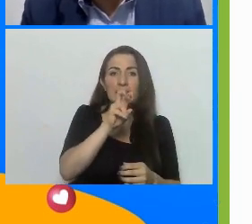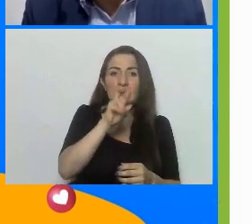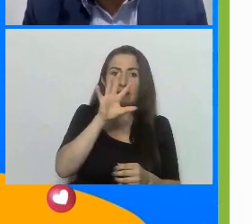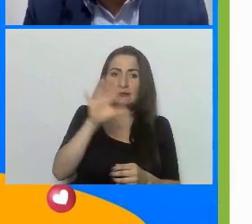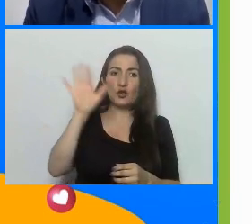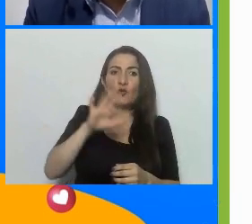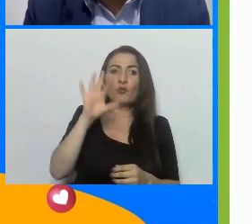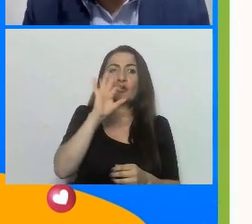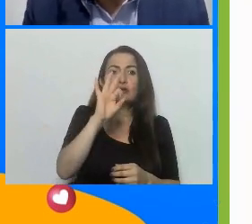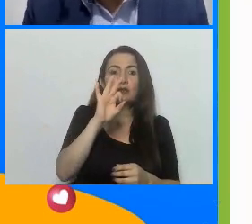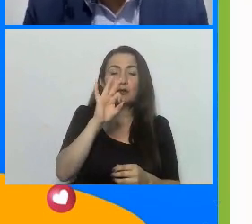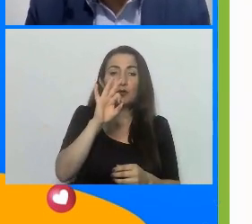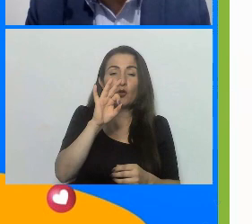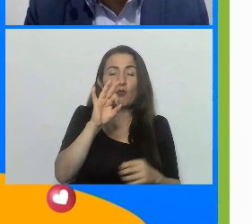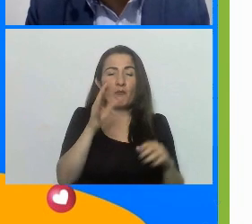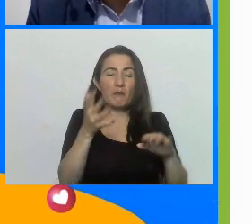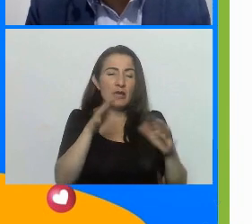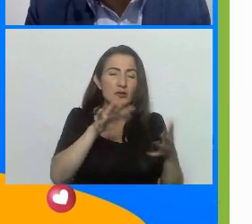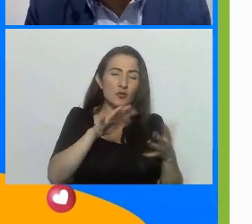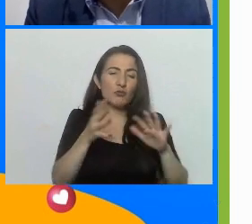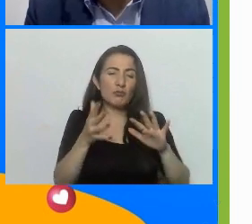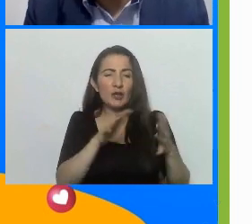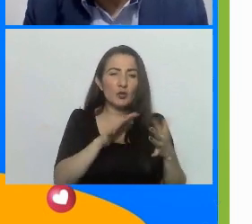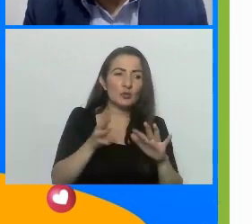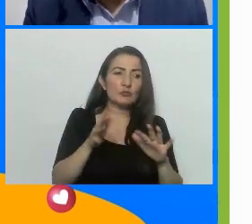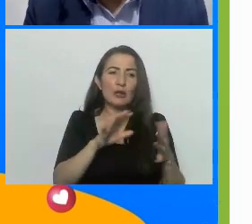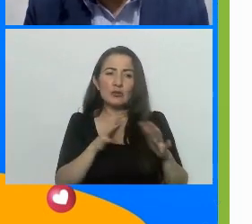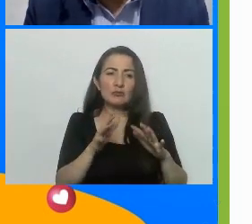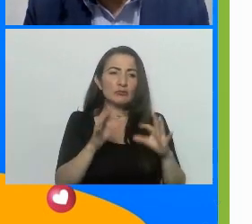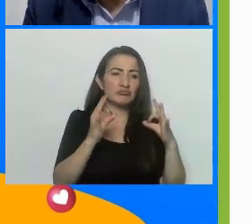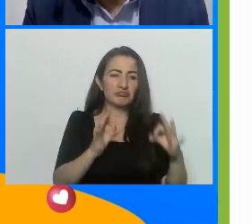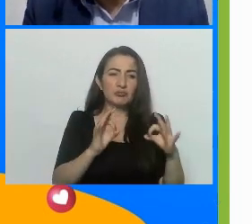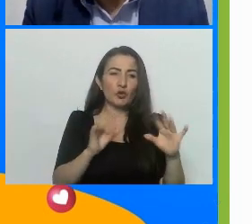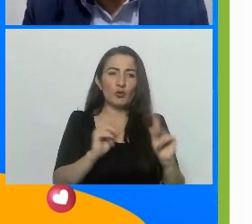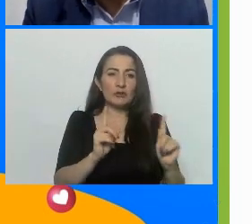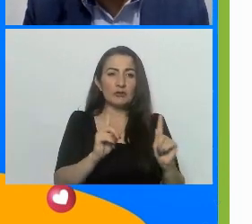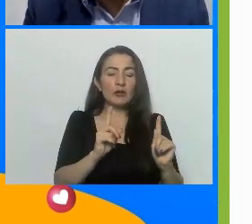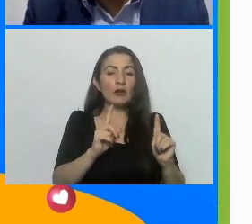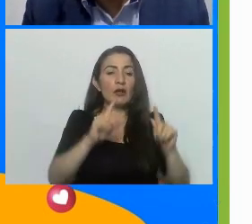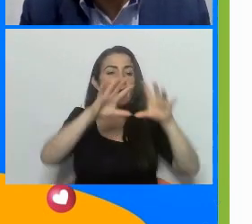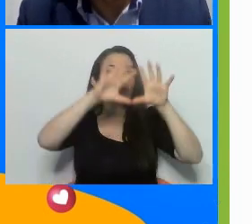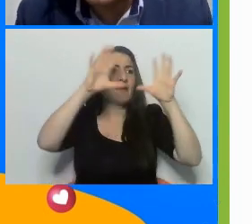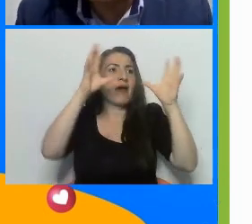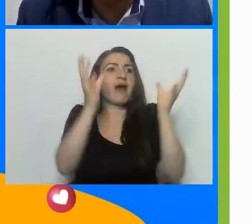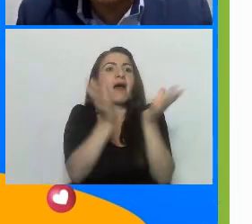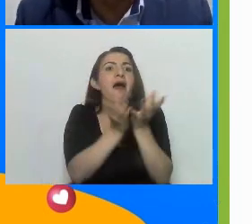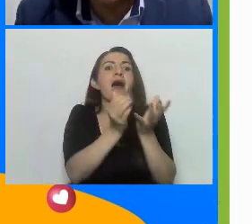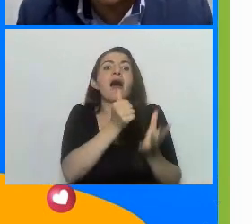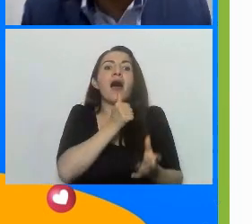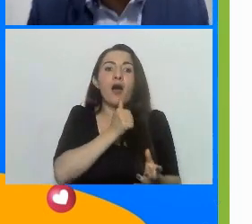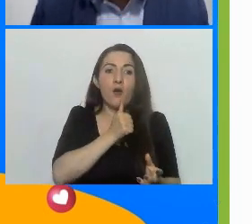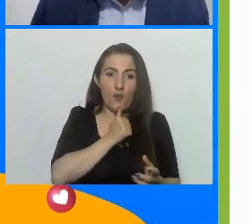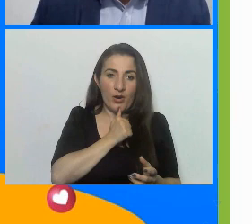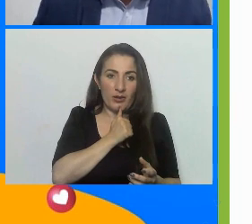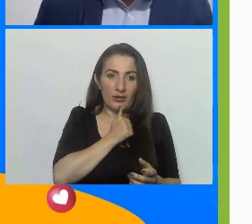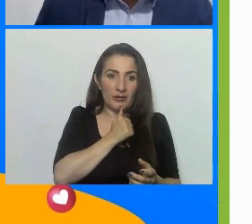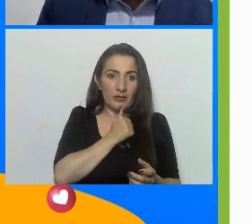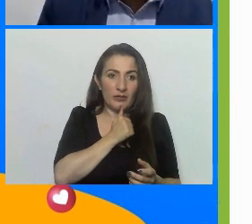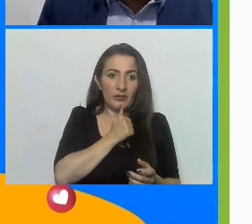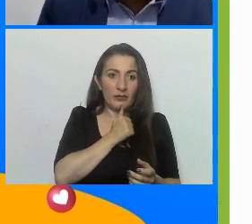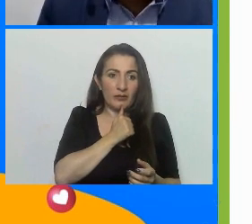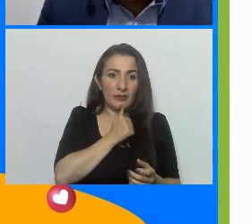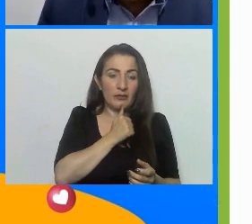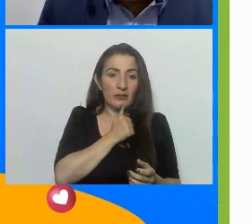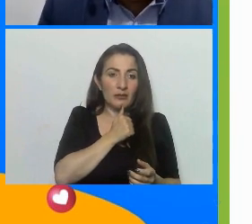75% del planeta, más o menos, promedio, tampoco es exacto, está cubierto de agua. Está cubierto de agua. ¿Qué